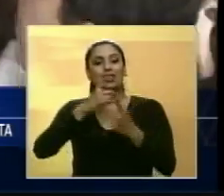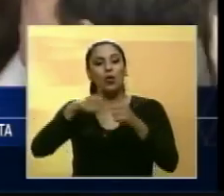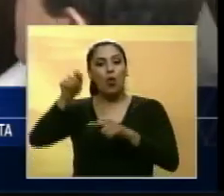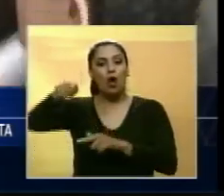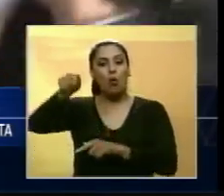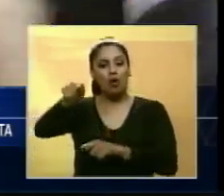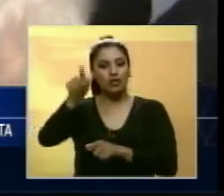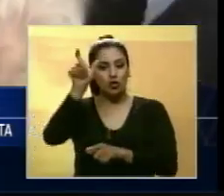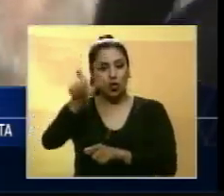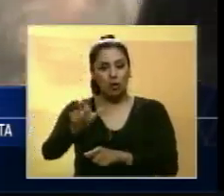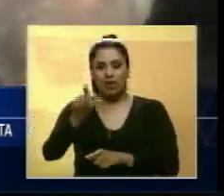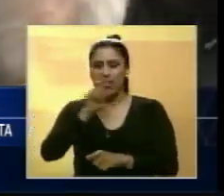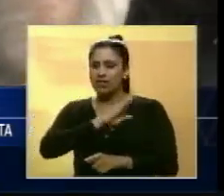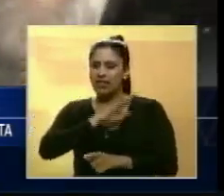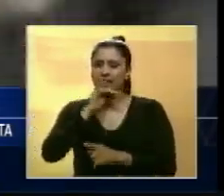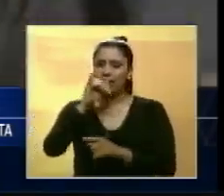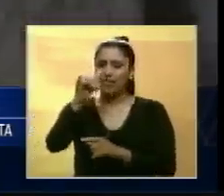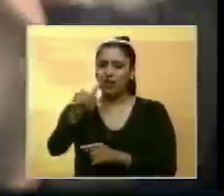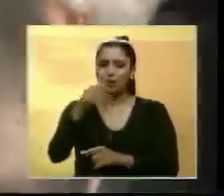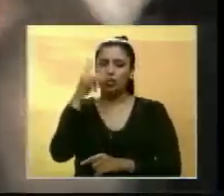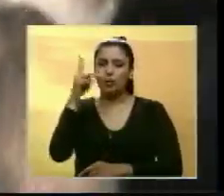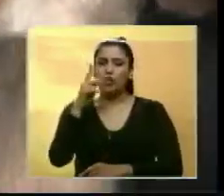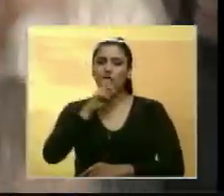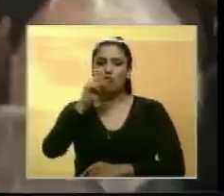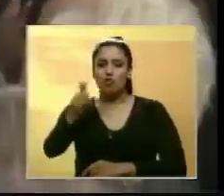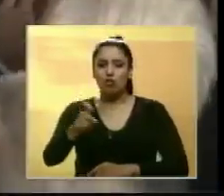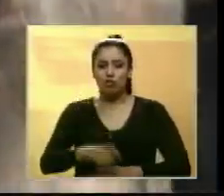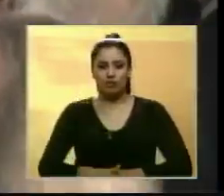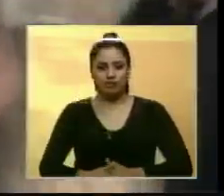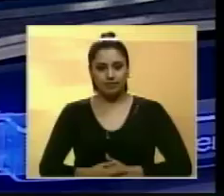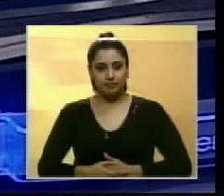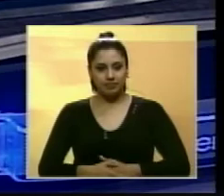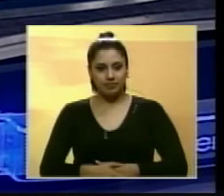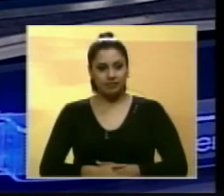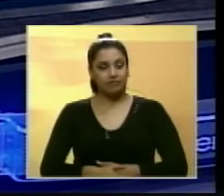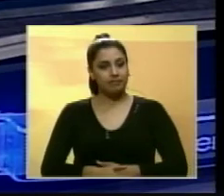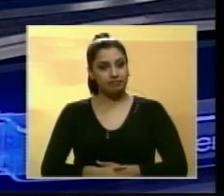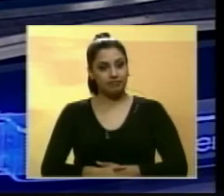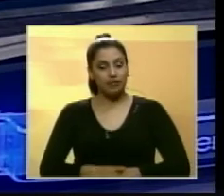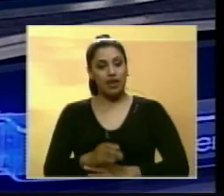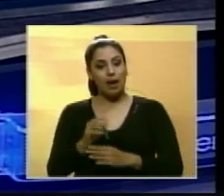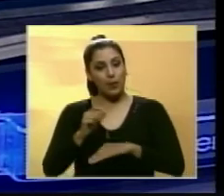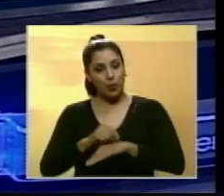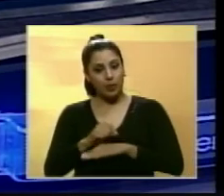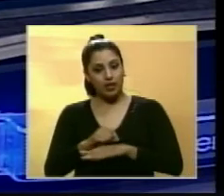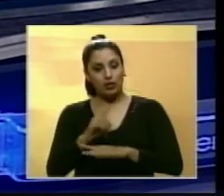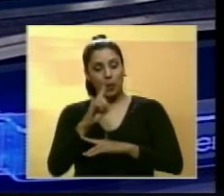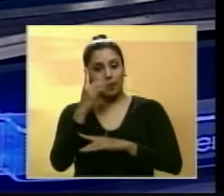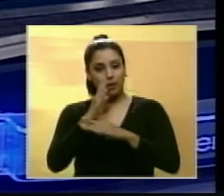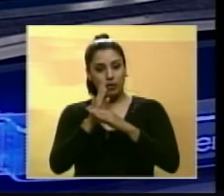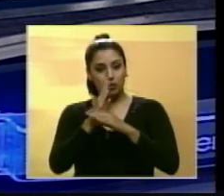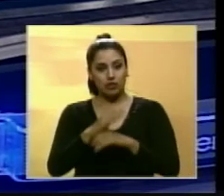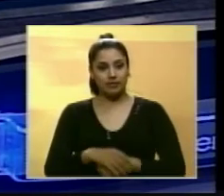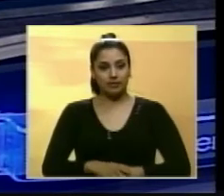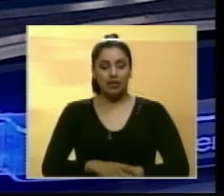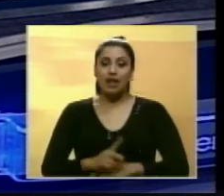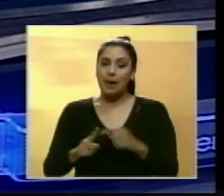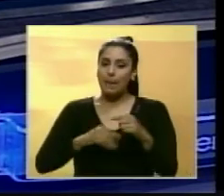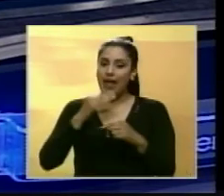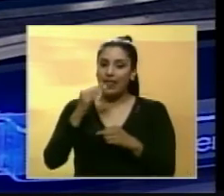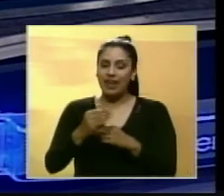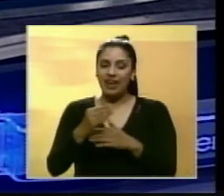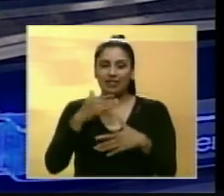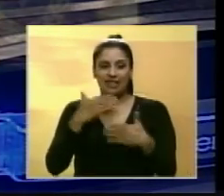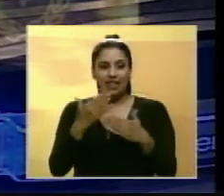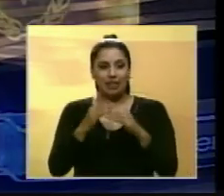juez Bonadío es una denuncia política armada. Amigos, es momento de hacer nuestra primera pausa. Y más